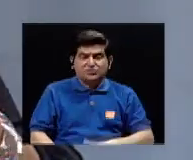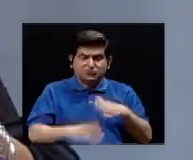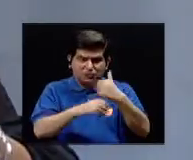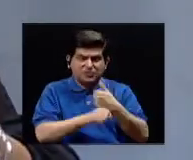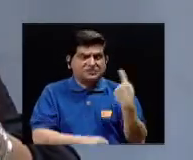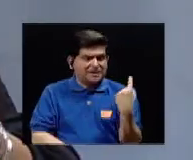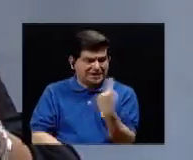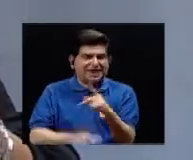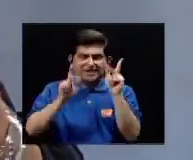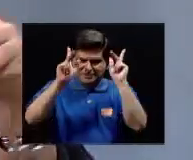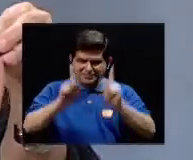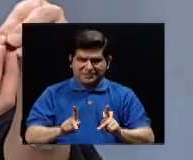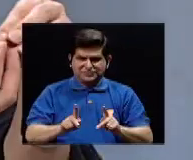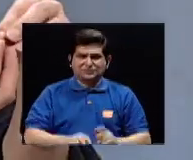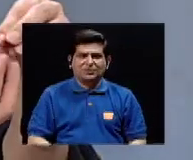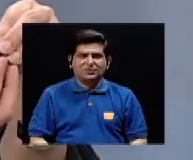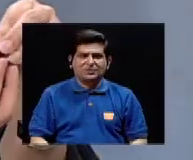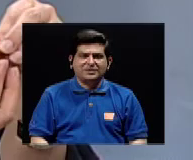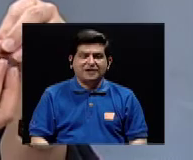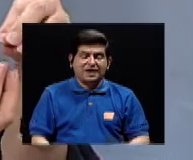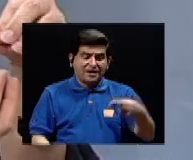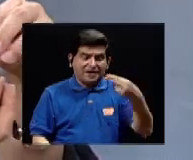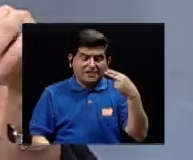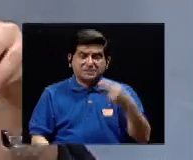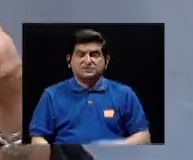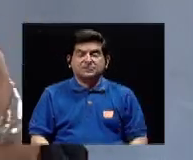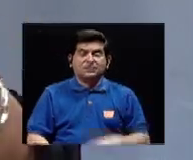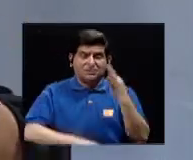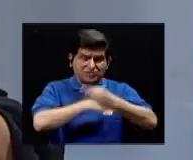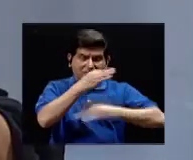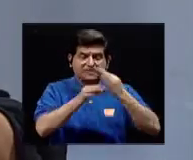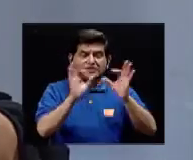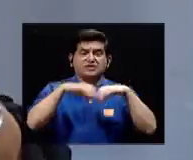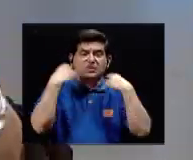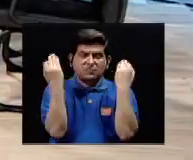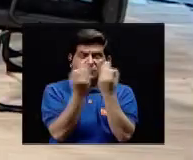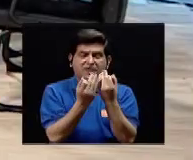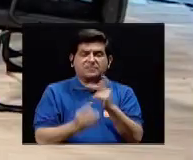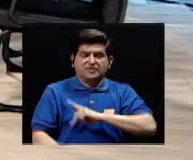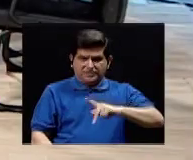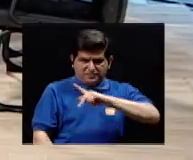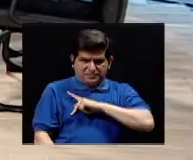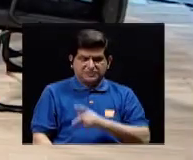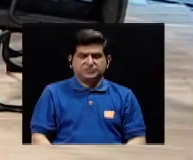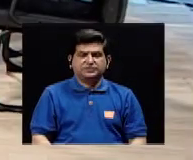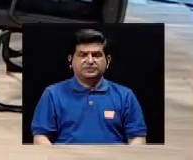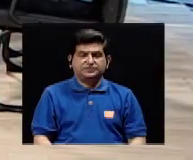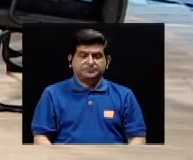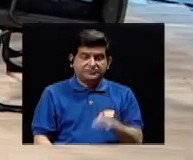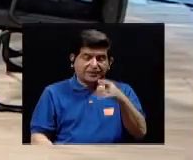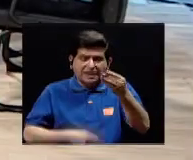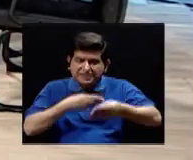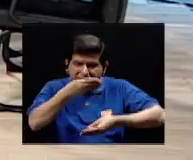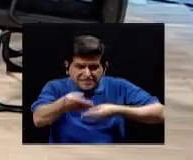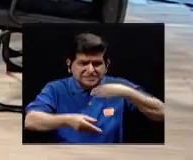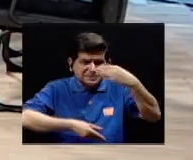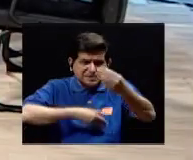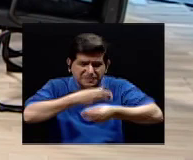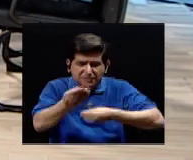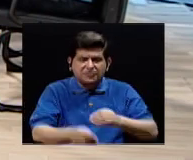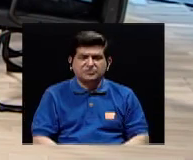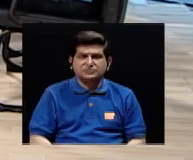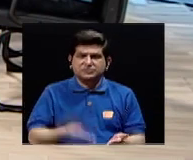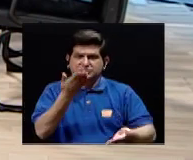estamos haciendo cada uno de nosotros con unas historias que son familiares y personales. Para mí, digamos, como esas devoluciones de